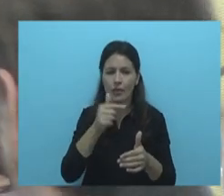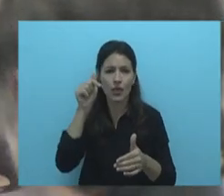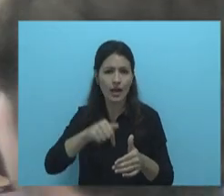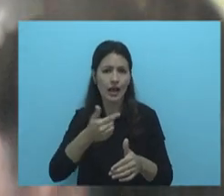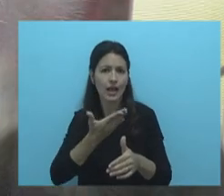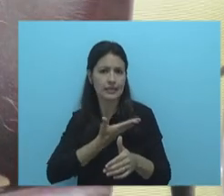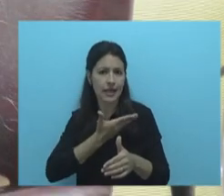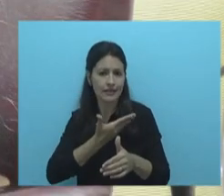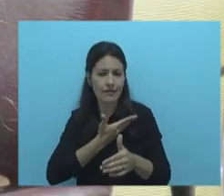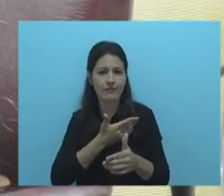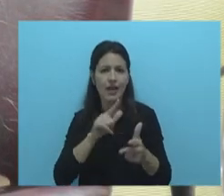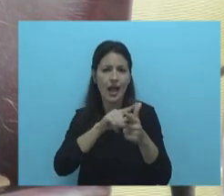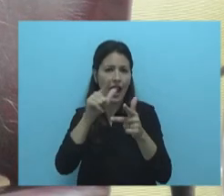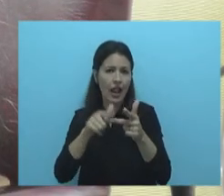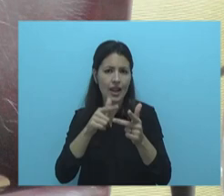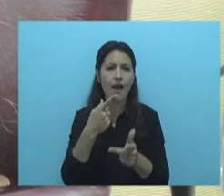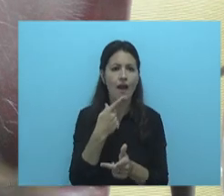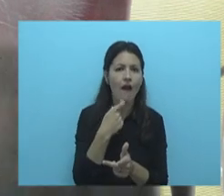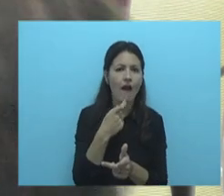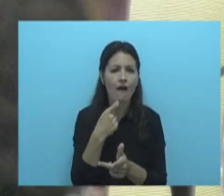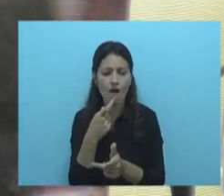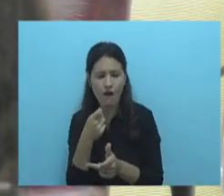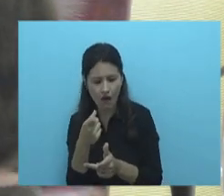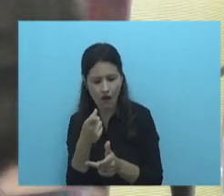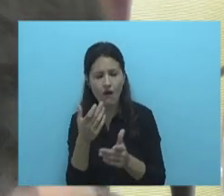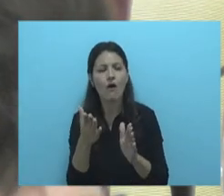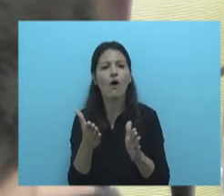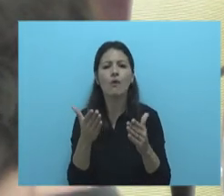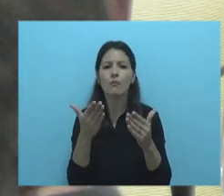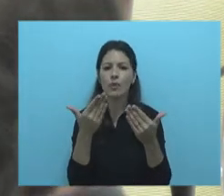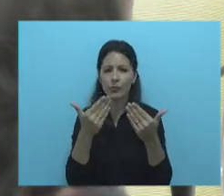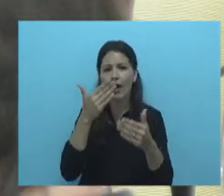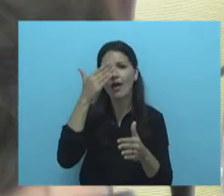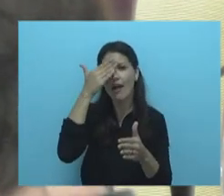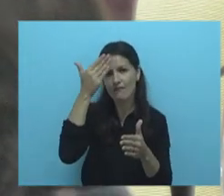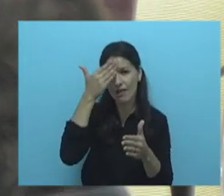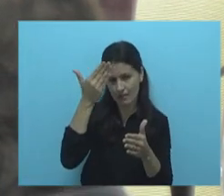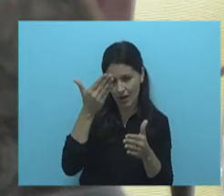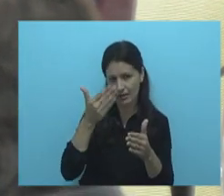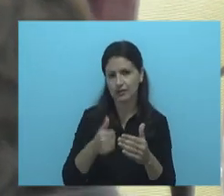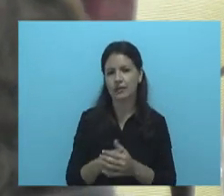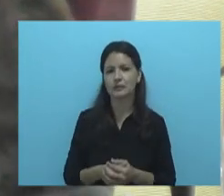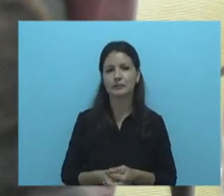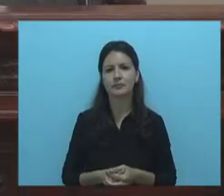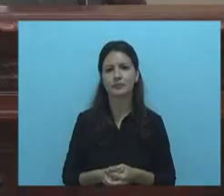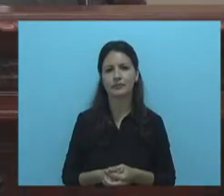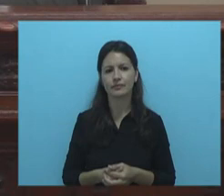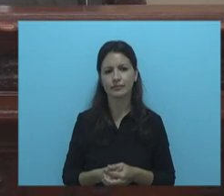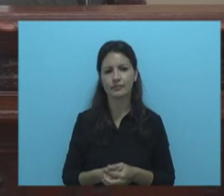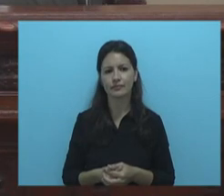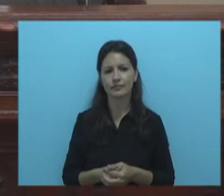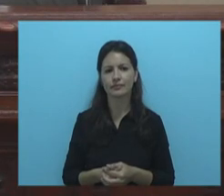Santa Fe. Así que es una cuestión que los hombres también pueden conversar al respecto. Gracias, señor presidente. Gracias, diputada, y gracias